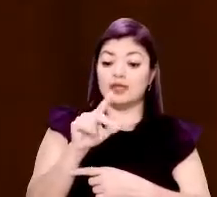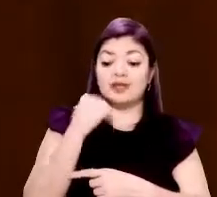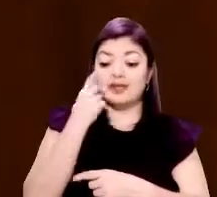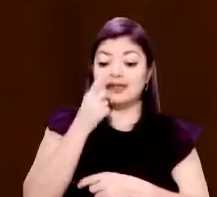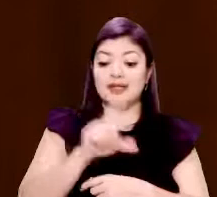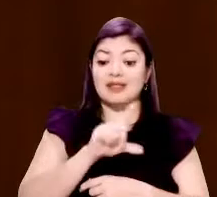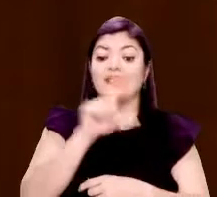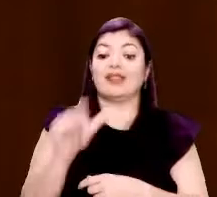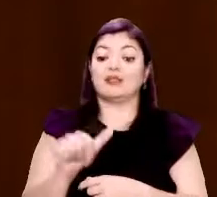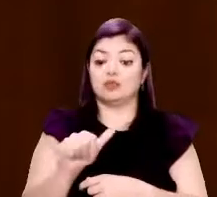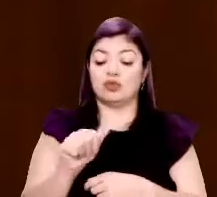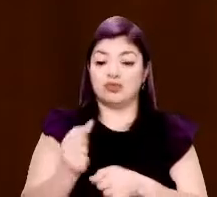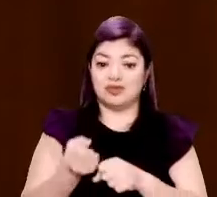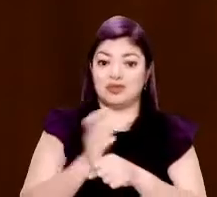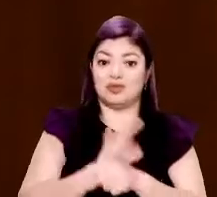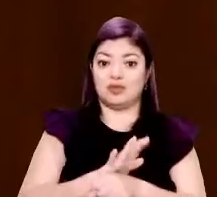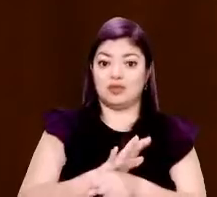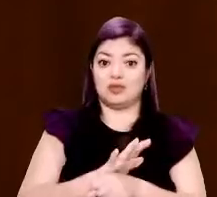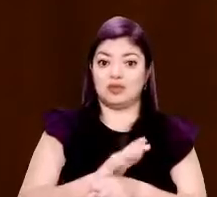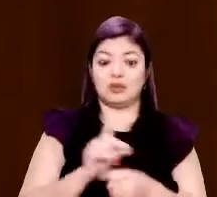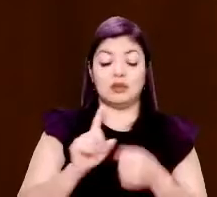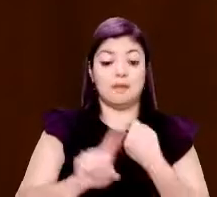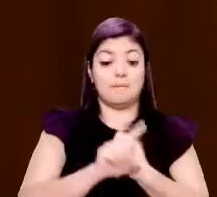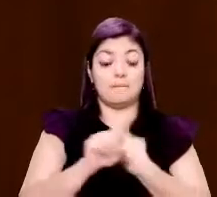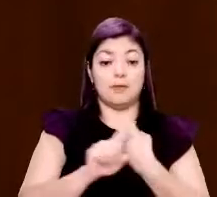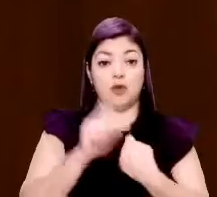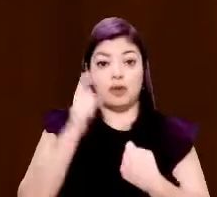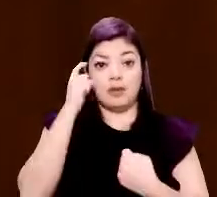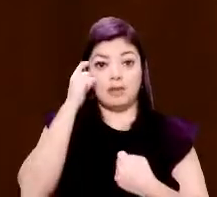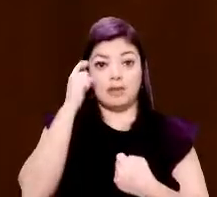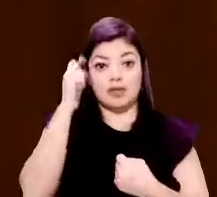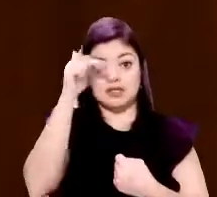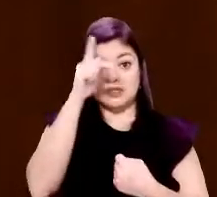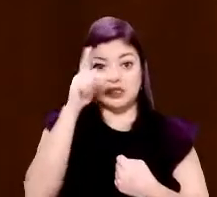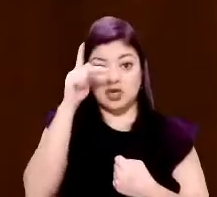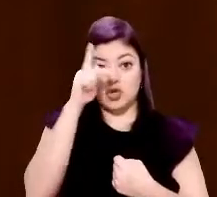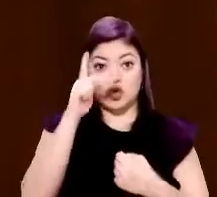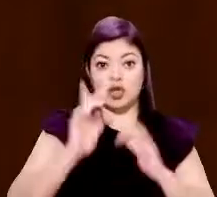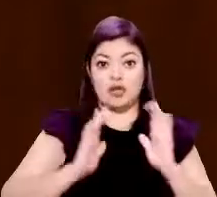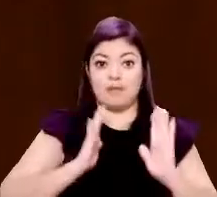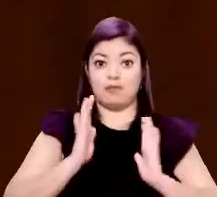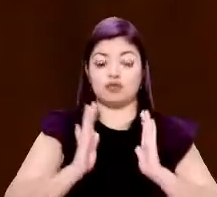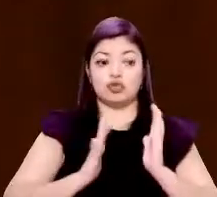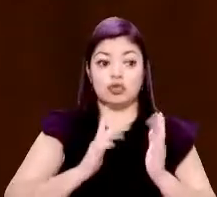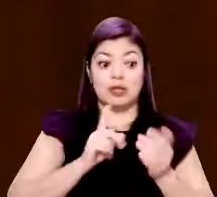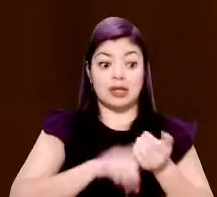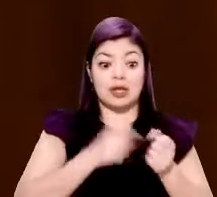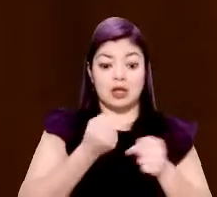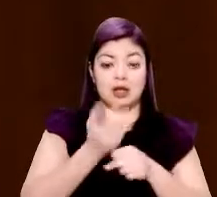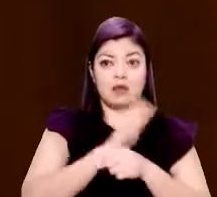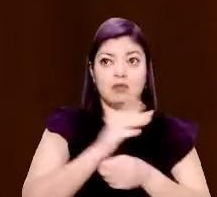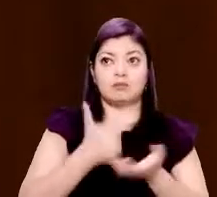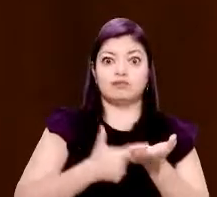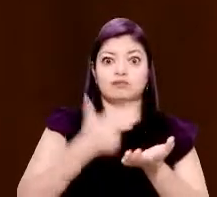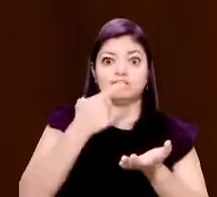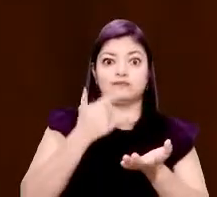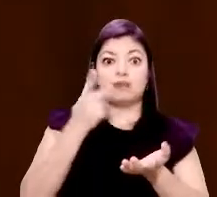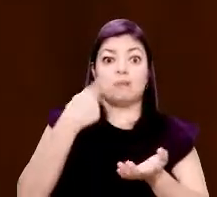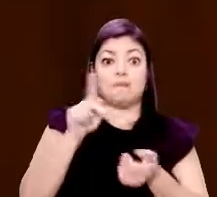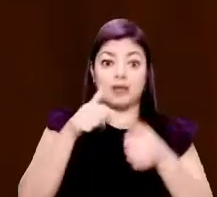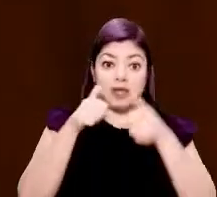y emocionales van al alza desde hace ya varios años. El COVID las agravó, pero la atención médica